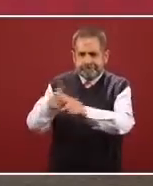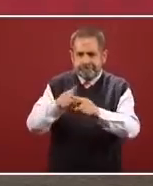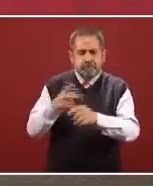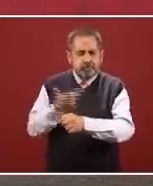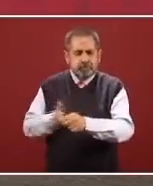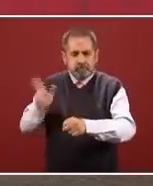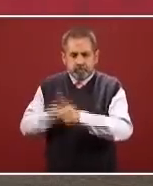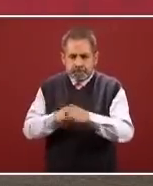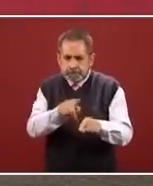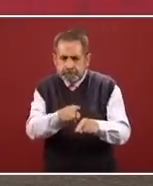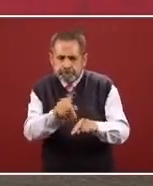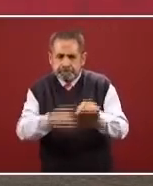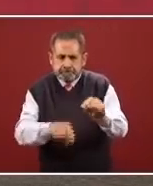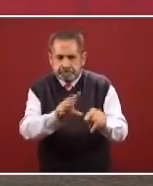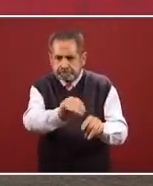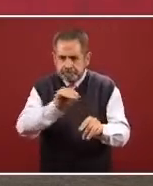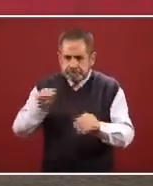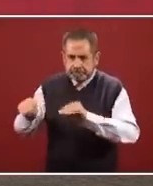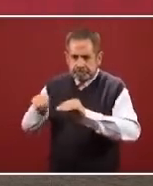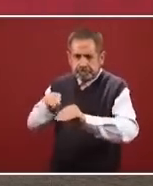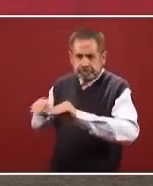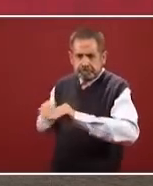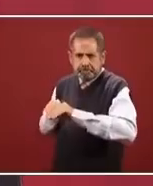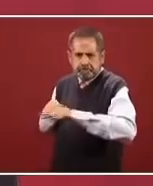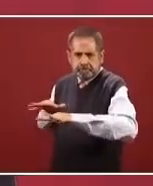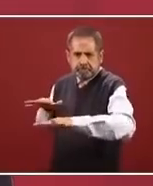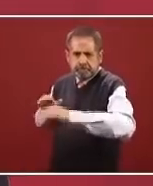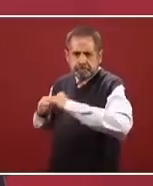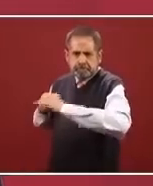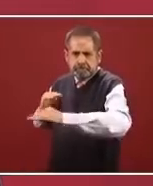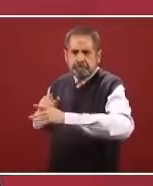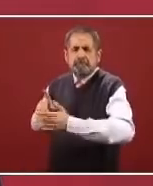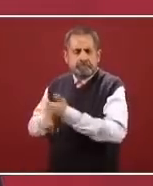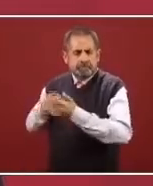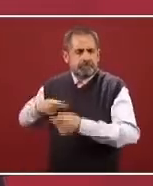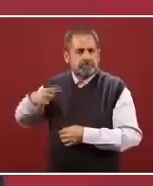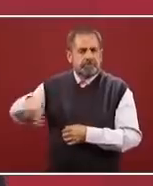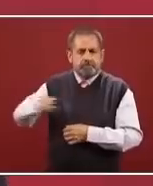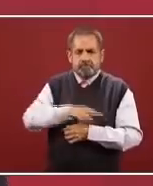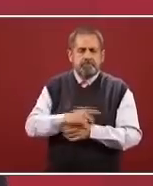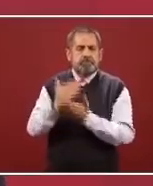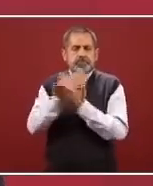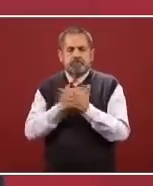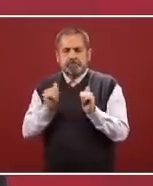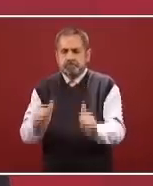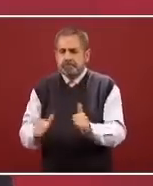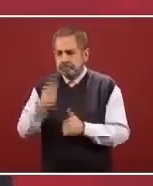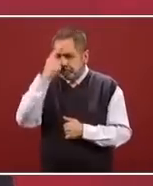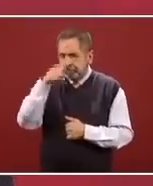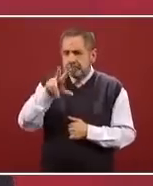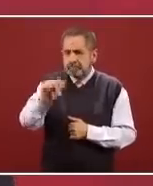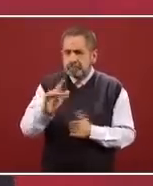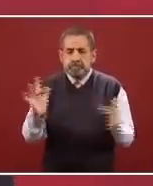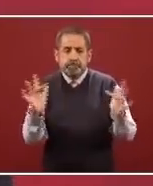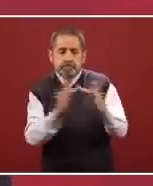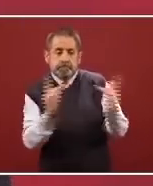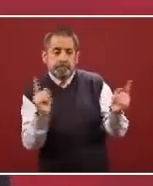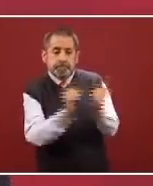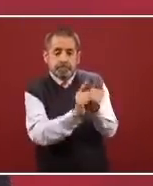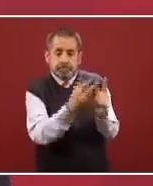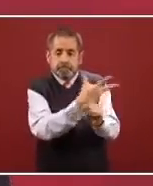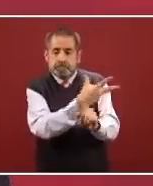diferentes hospitales para tratar de distribuir apropiadamente a los enfermos y que tengan el menor riesgo posible de